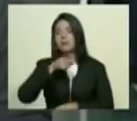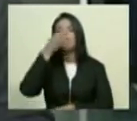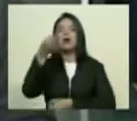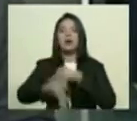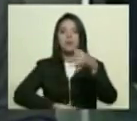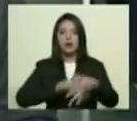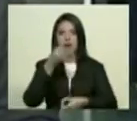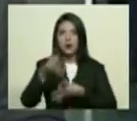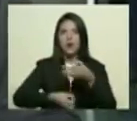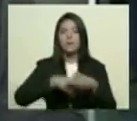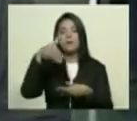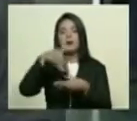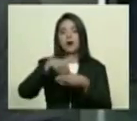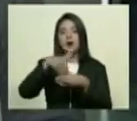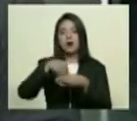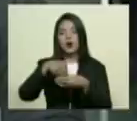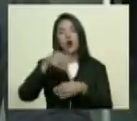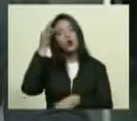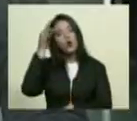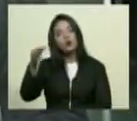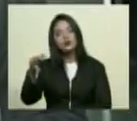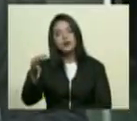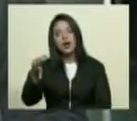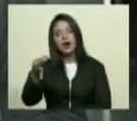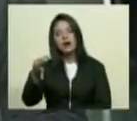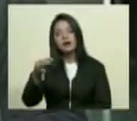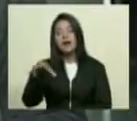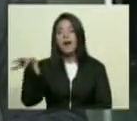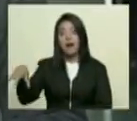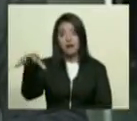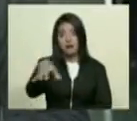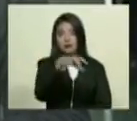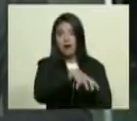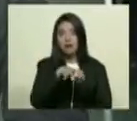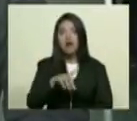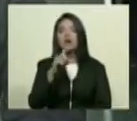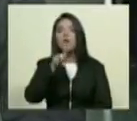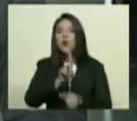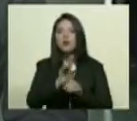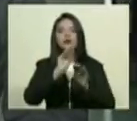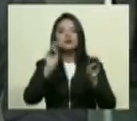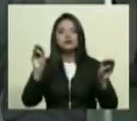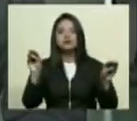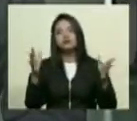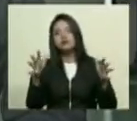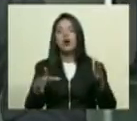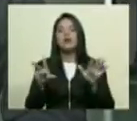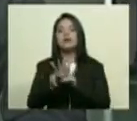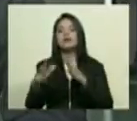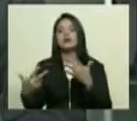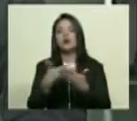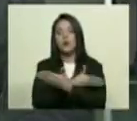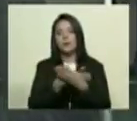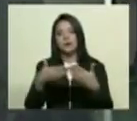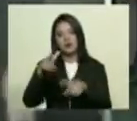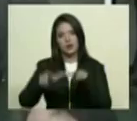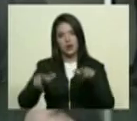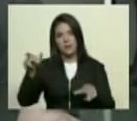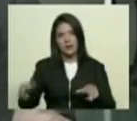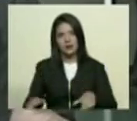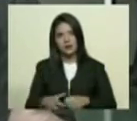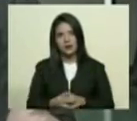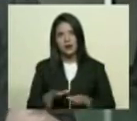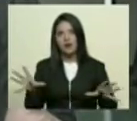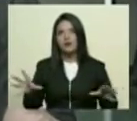qué para la elección de los consejos legislativos estadales están llamados a votar un poco más de 18 millones de electores será